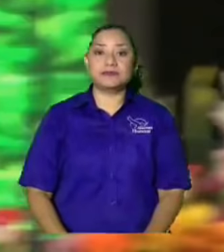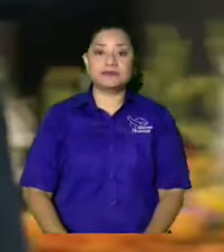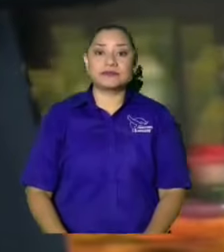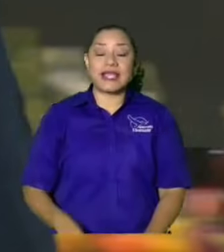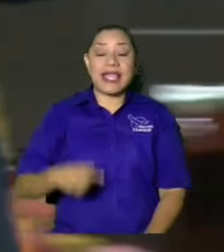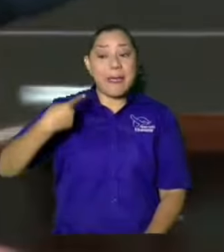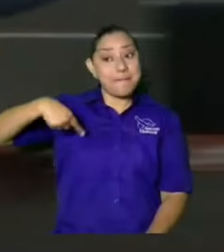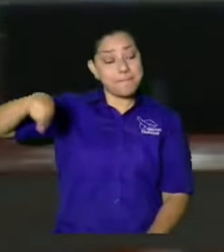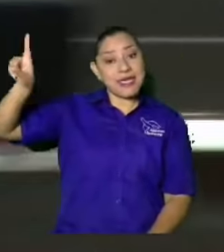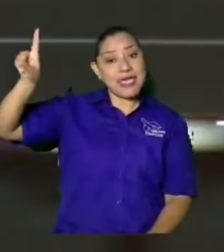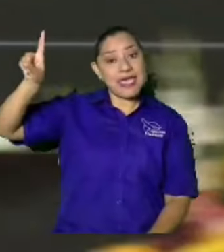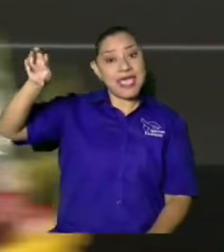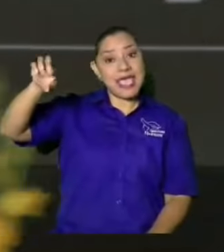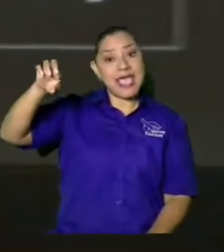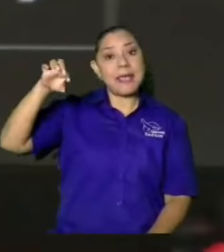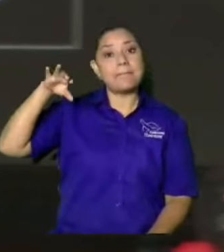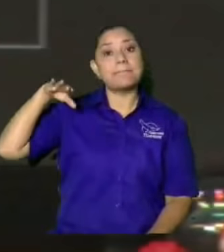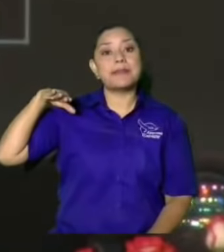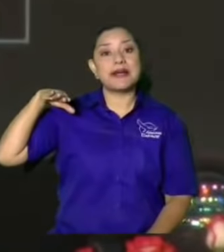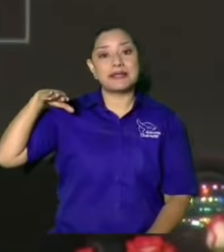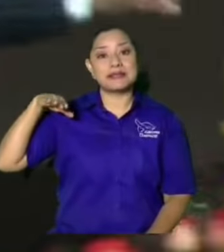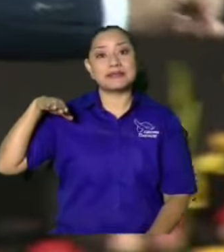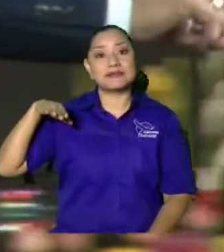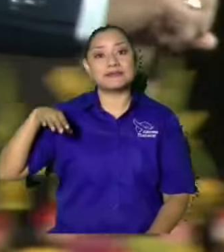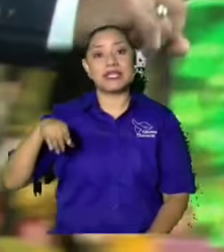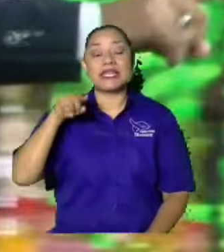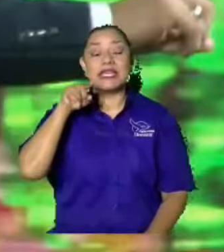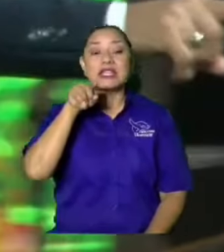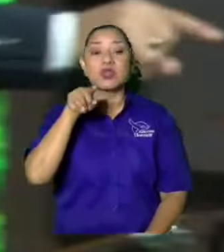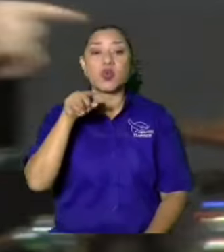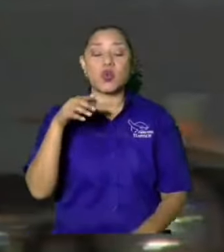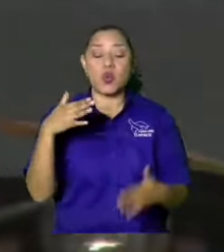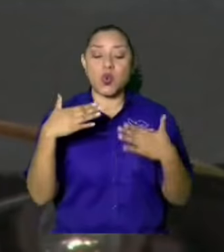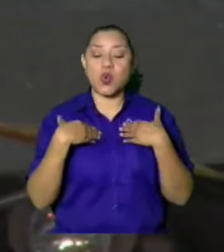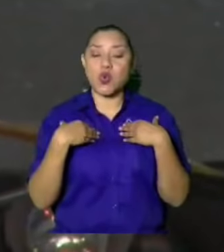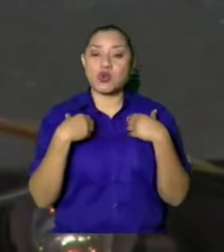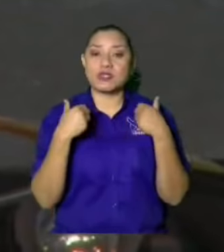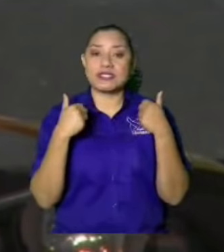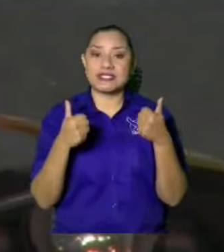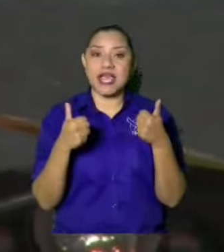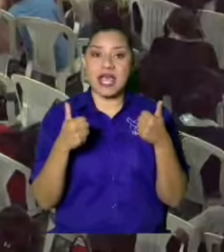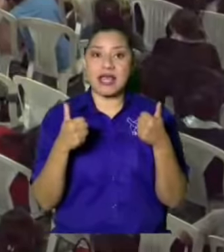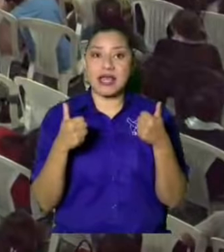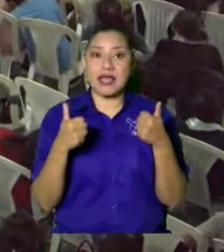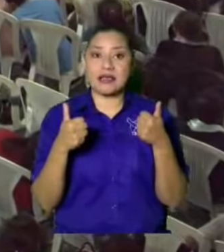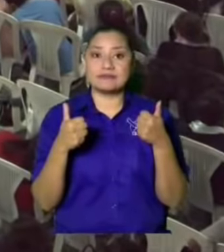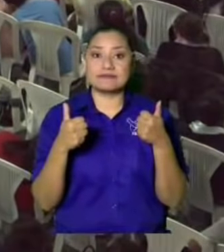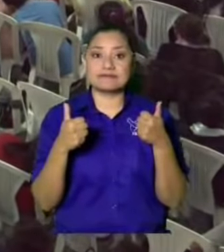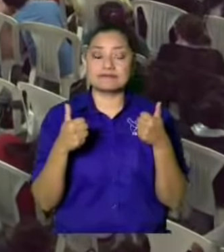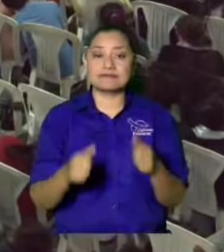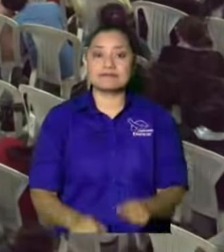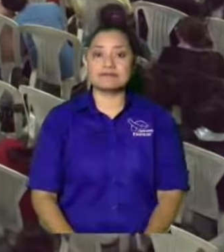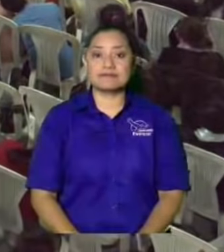en paz, alma. Y queda sana de tu aflicción, cuerpo.